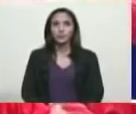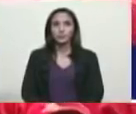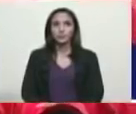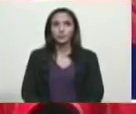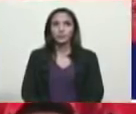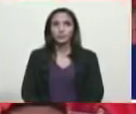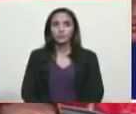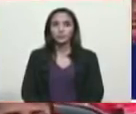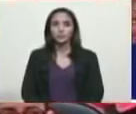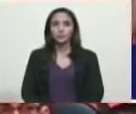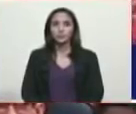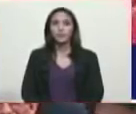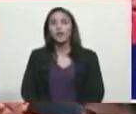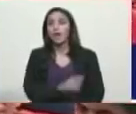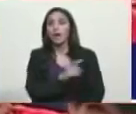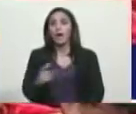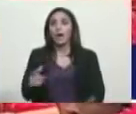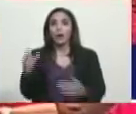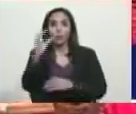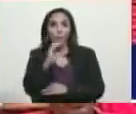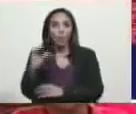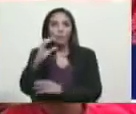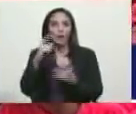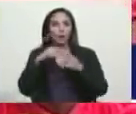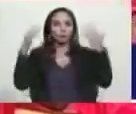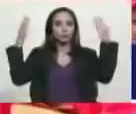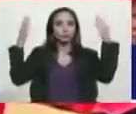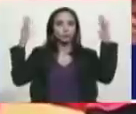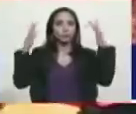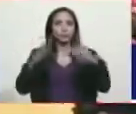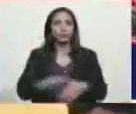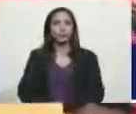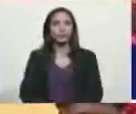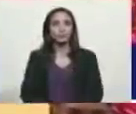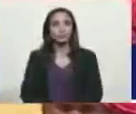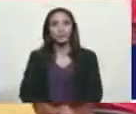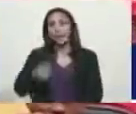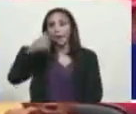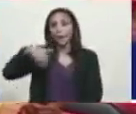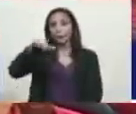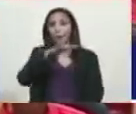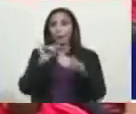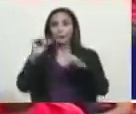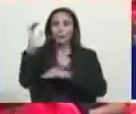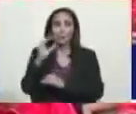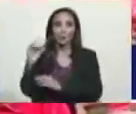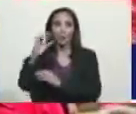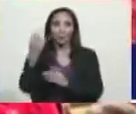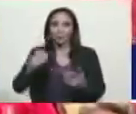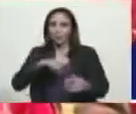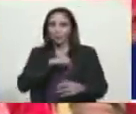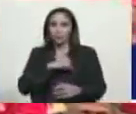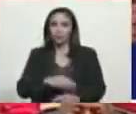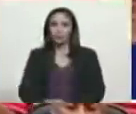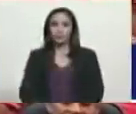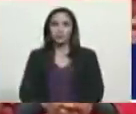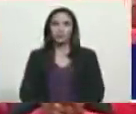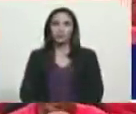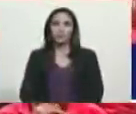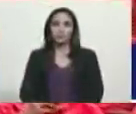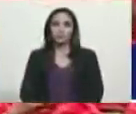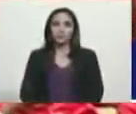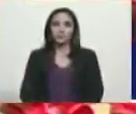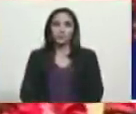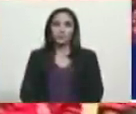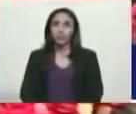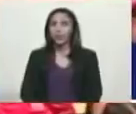compatriota colombiano. Un aplauso al pueblo de Colombia que está entre nosotros. Nosotros